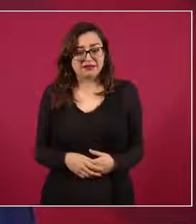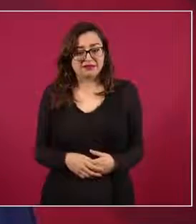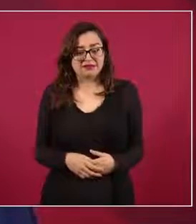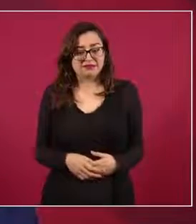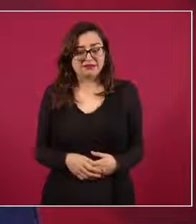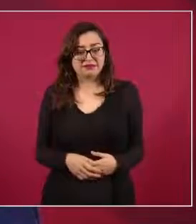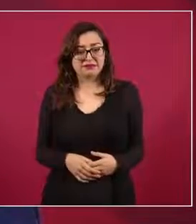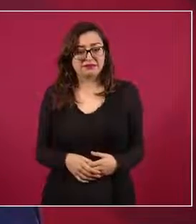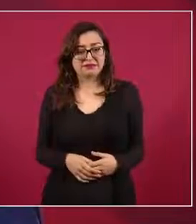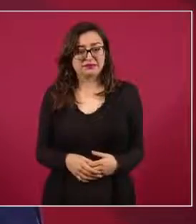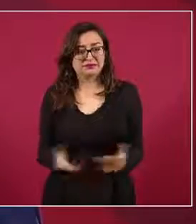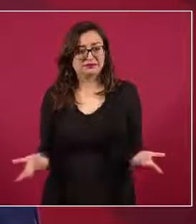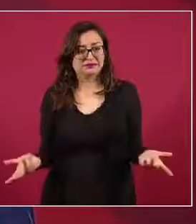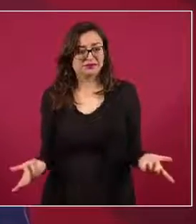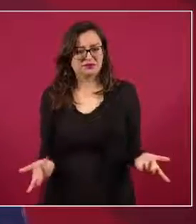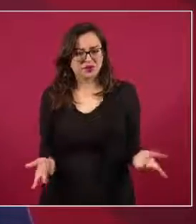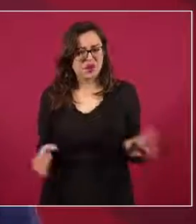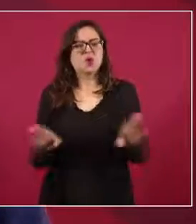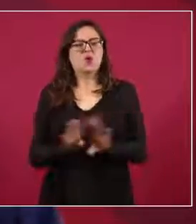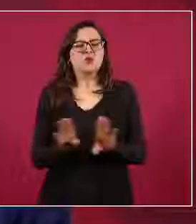metidos en